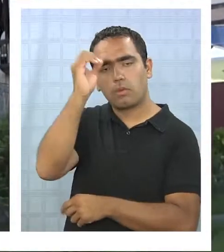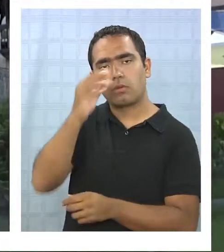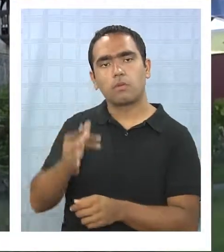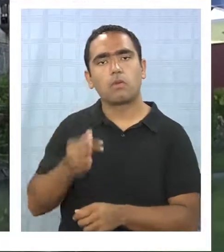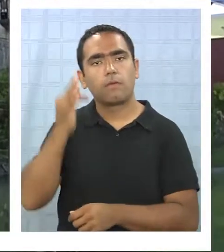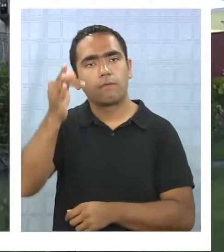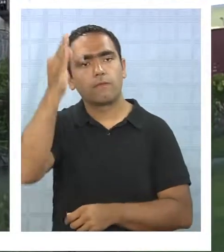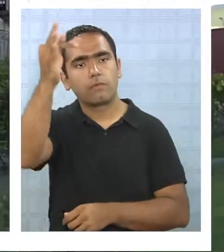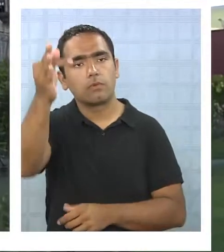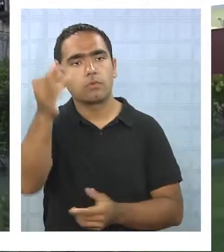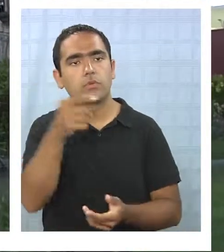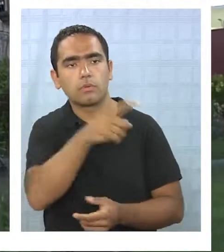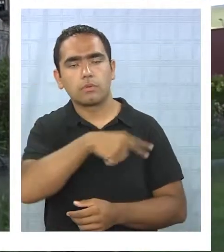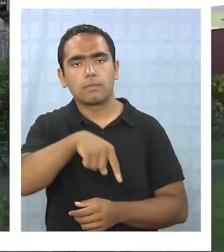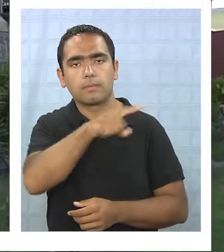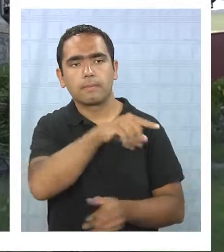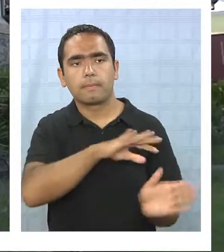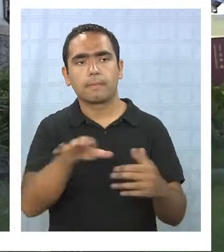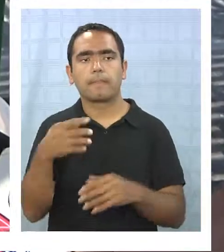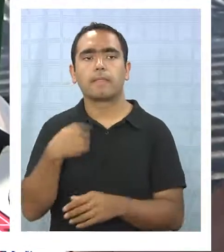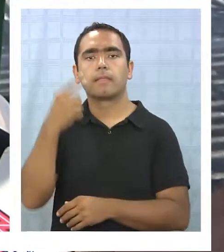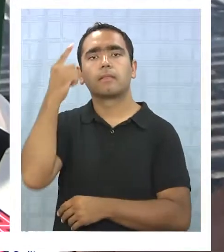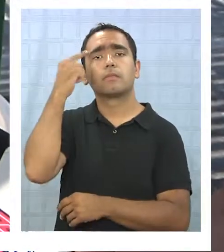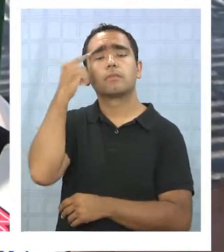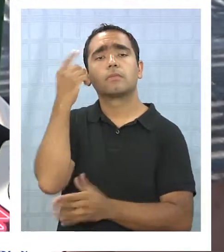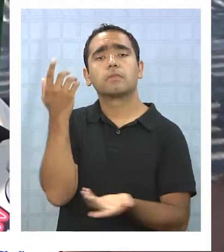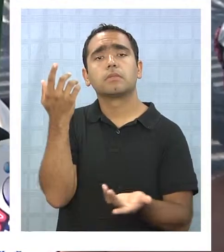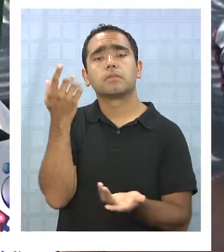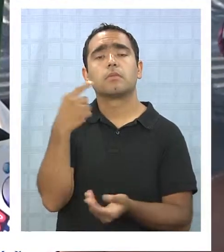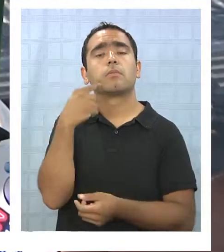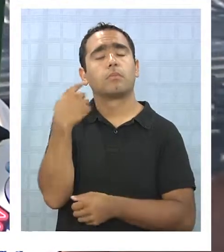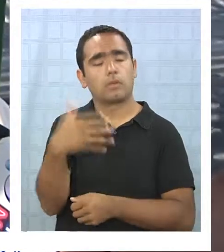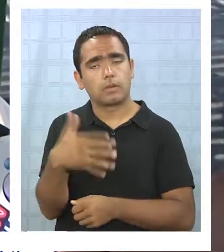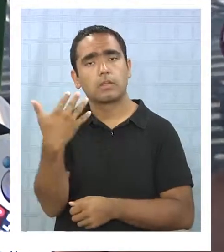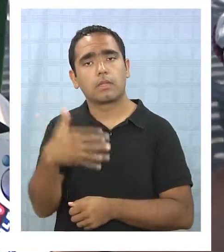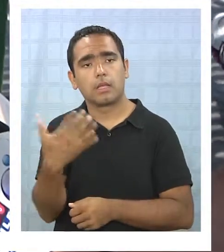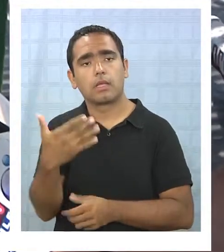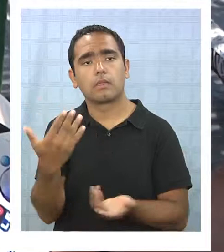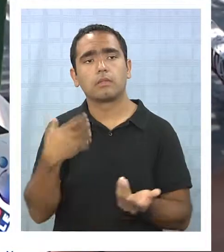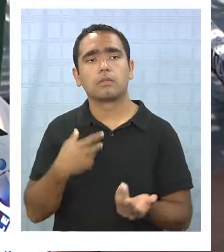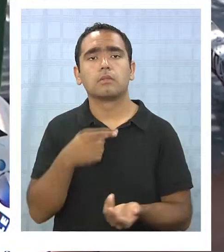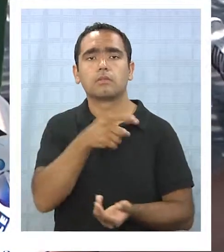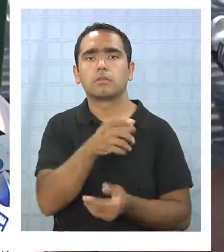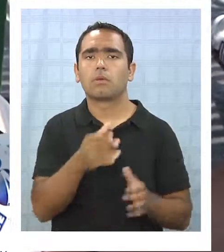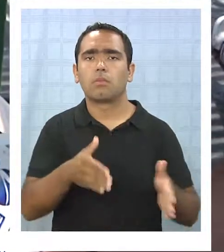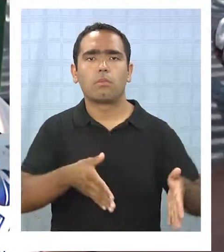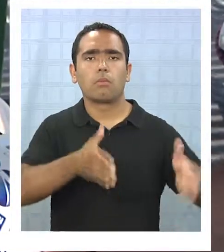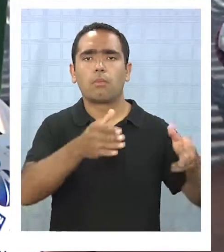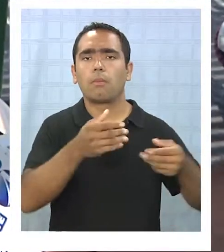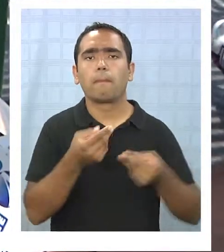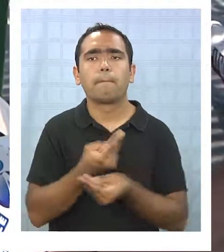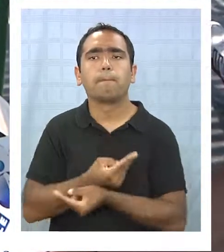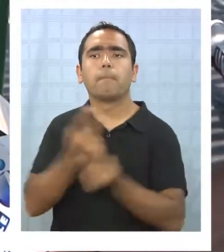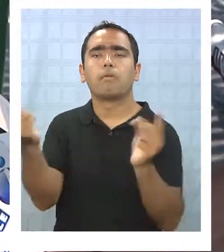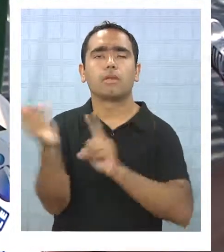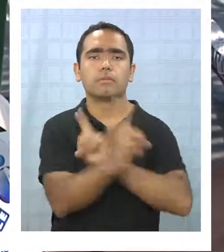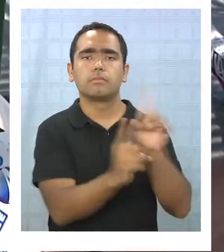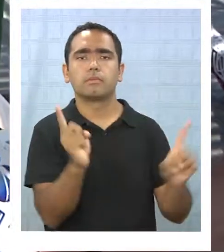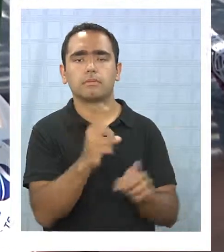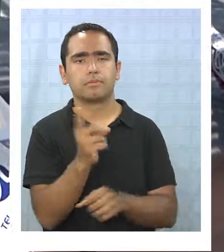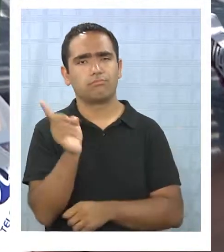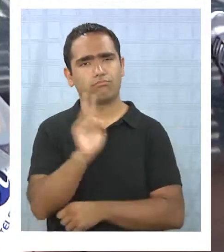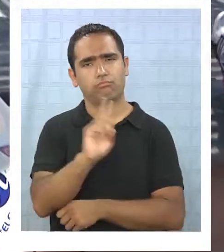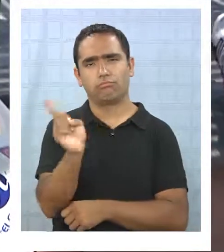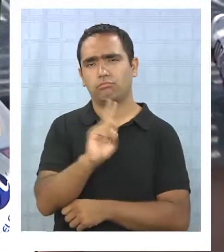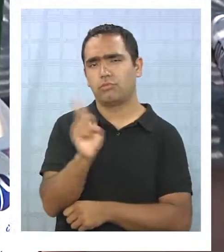futuro que debe tener el histórico edificio? Yo creo que es un monumento muy importante para que sea así de uso público. Debe